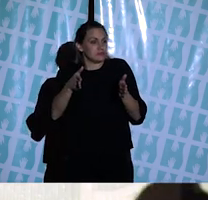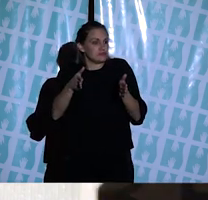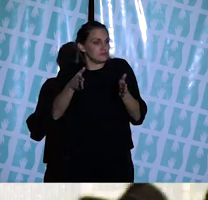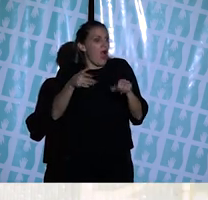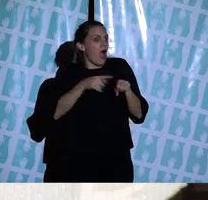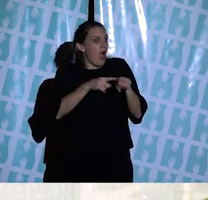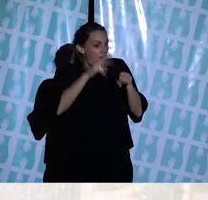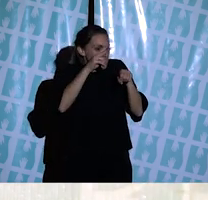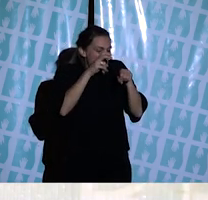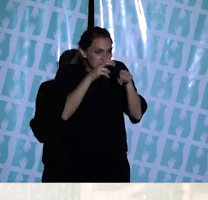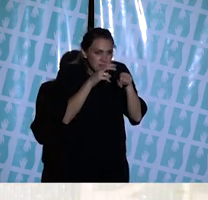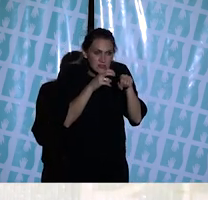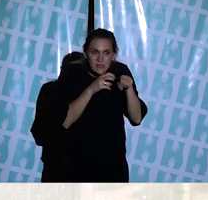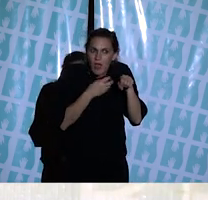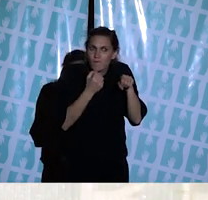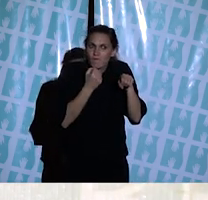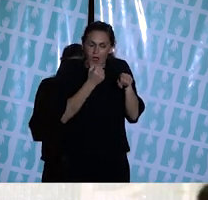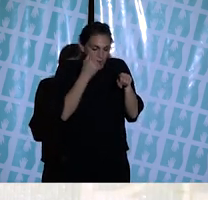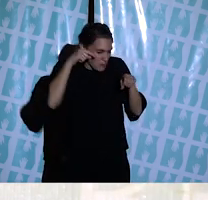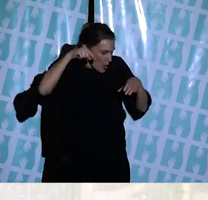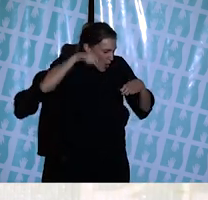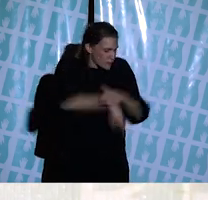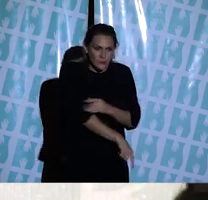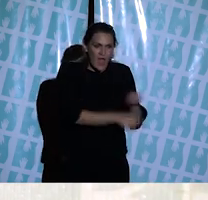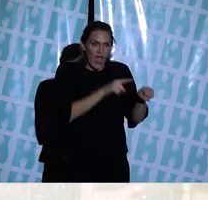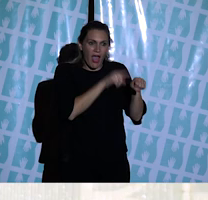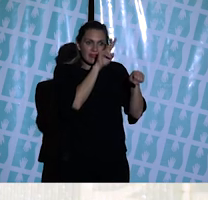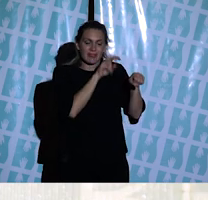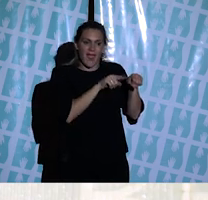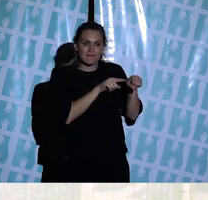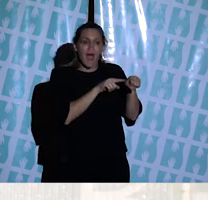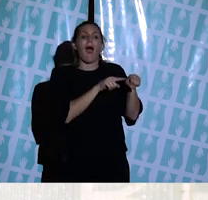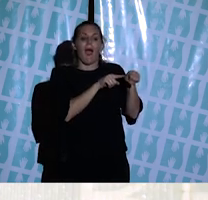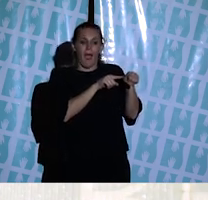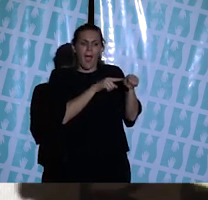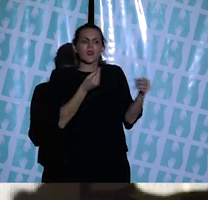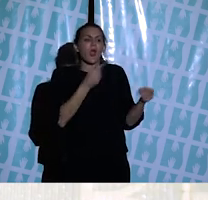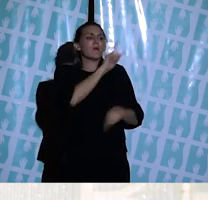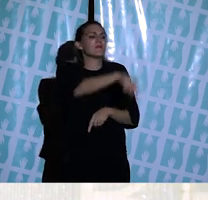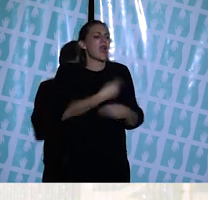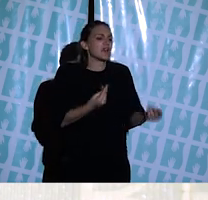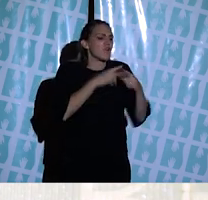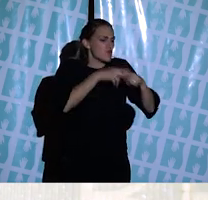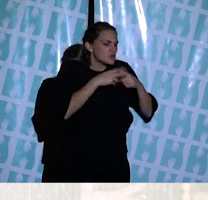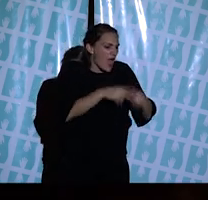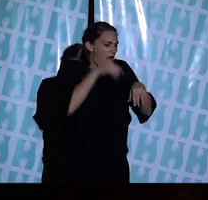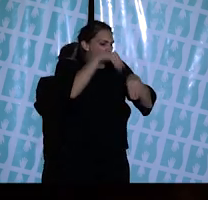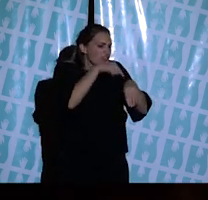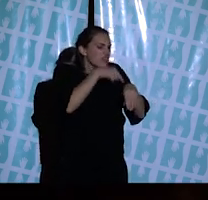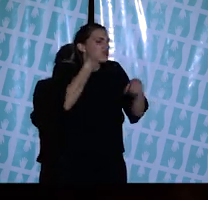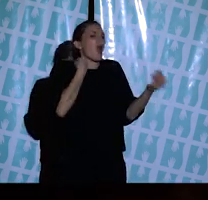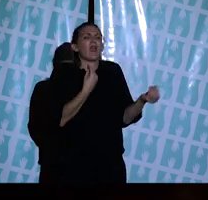era, y apareció la ciencia, la tecnología, para empezar a mostrarnos qué funciona. Y una de las cosas que